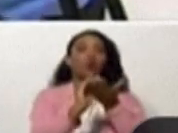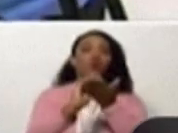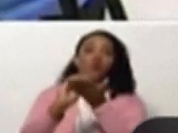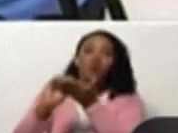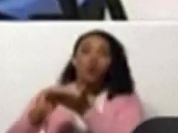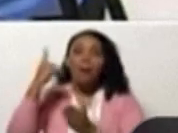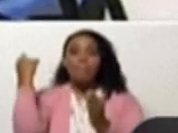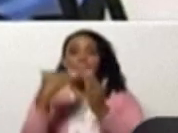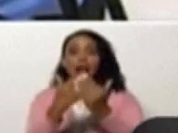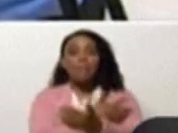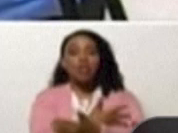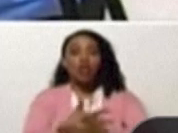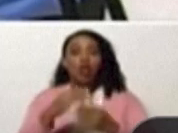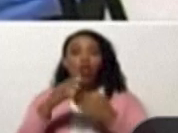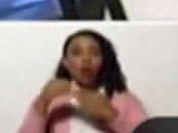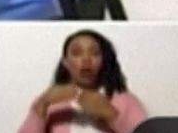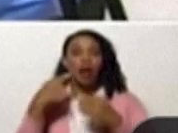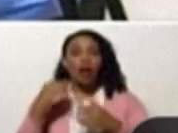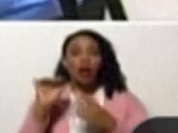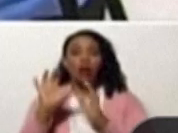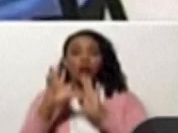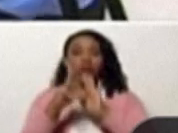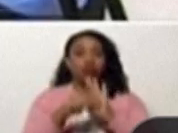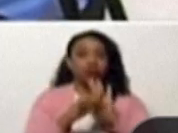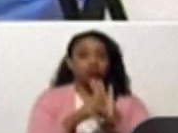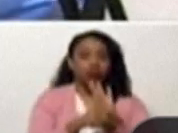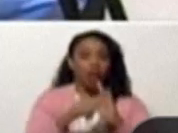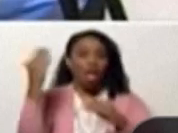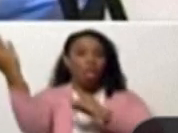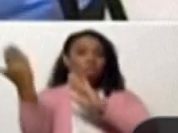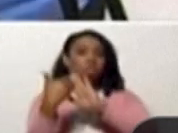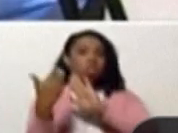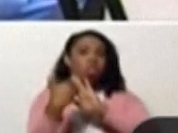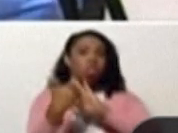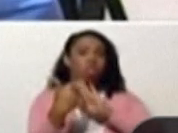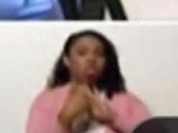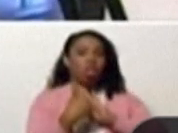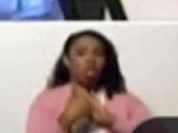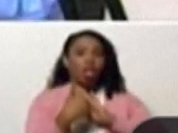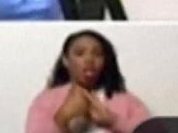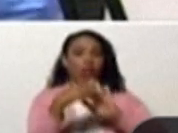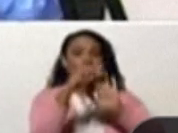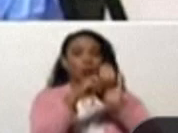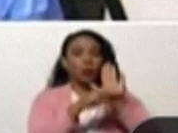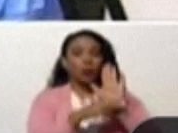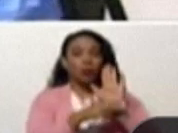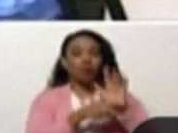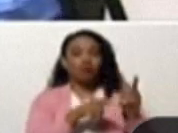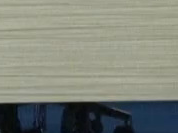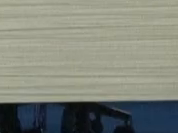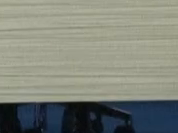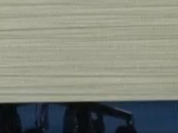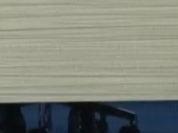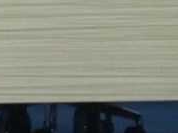de los miles de millones de dólares que no secuestraron con las sanciones y las medidas coercitivas unilaterales